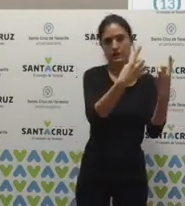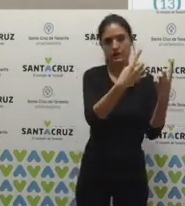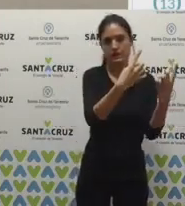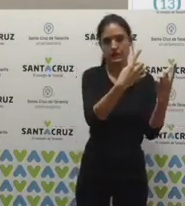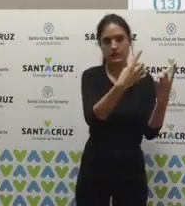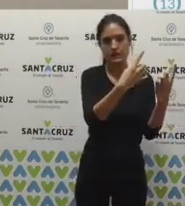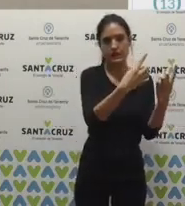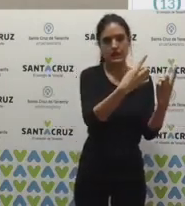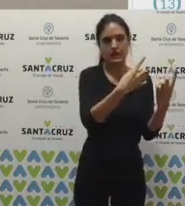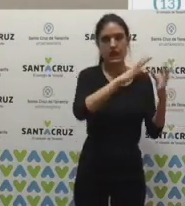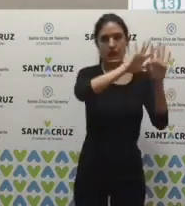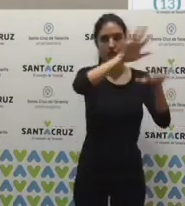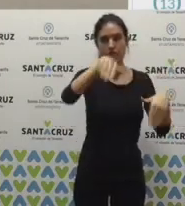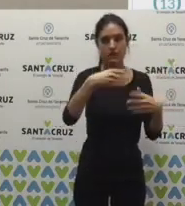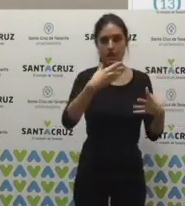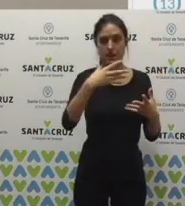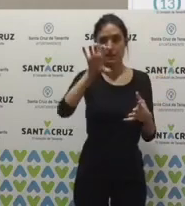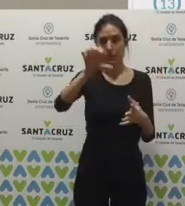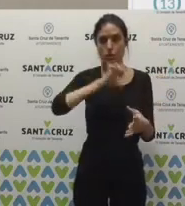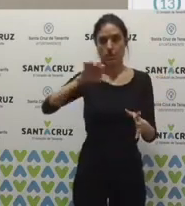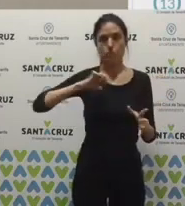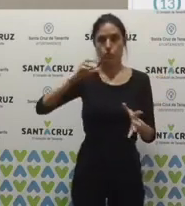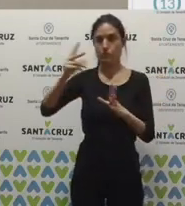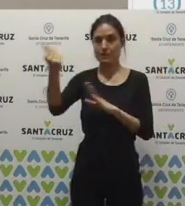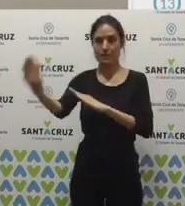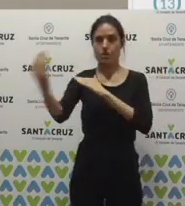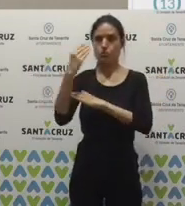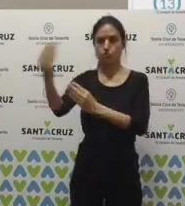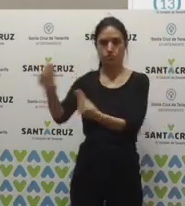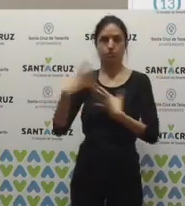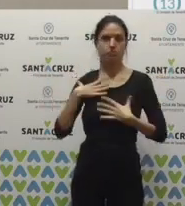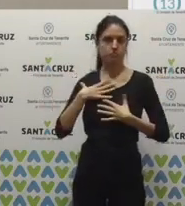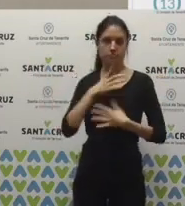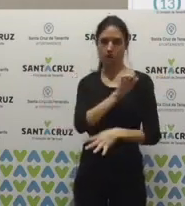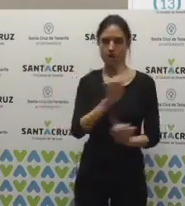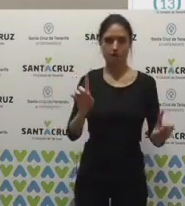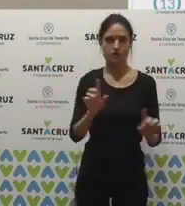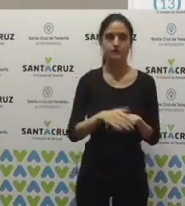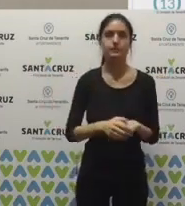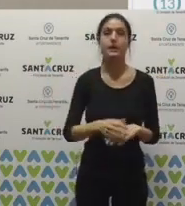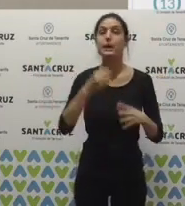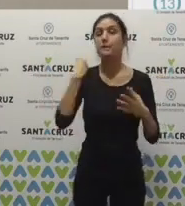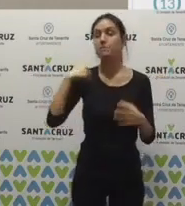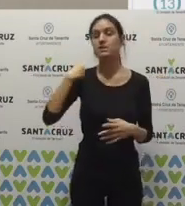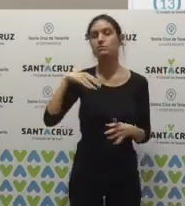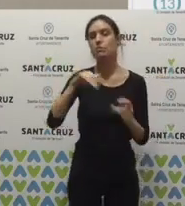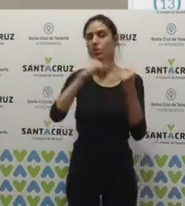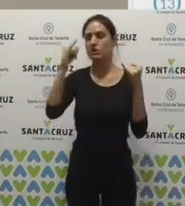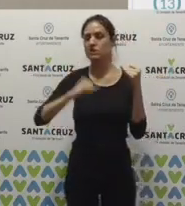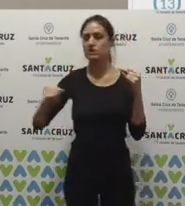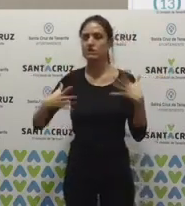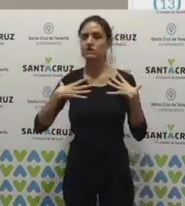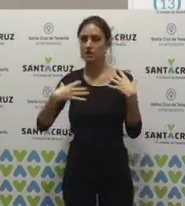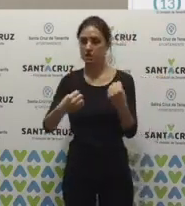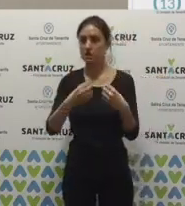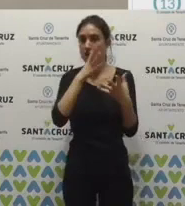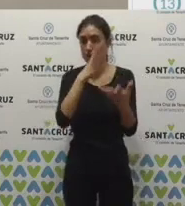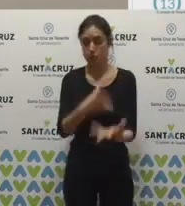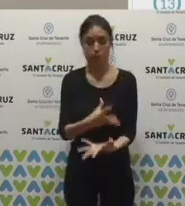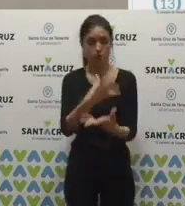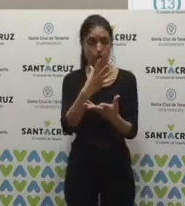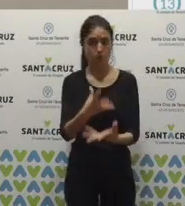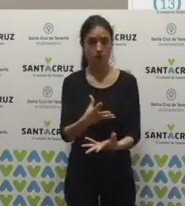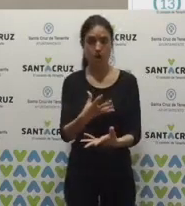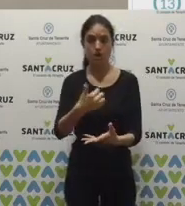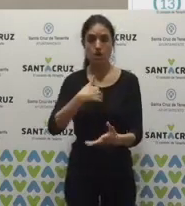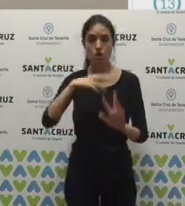la debida financiación de la comunidad autónoma del estado como está haciendo una actual crisis sanitaria y social y económica me